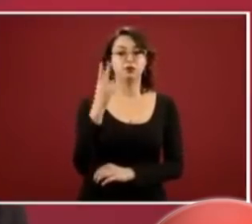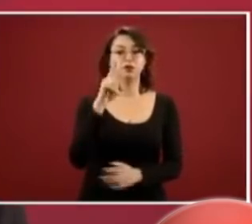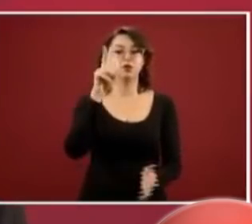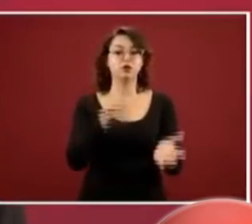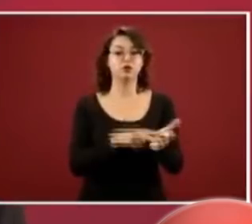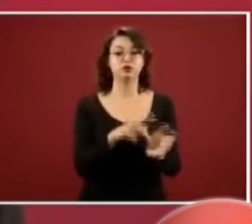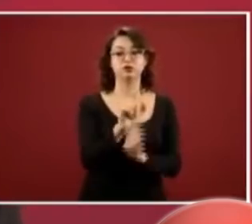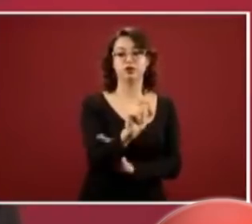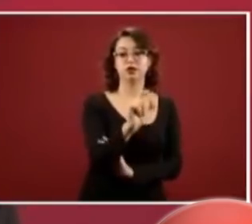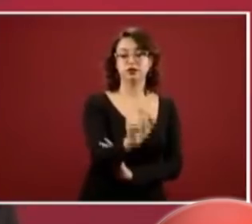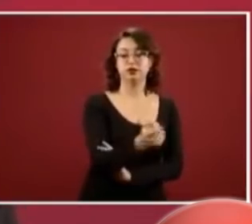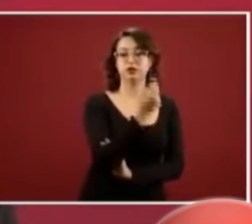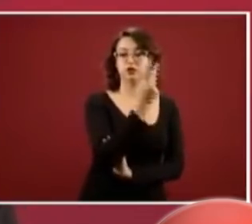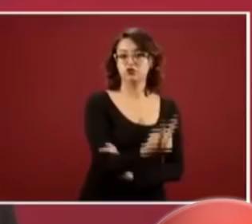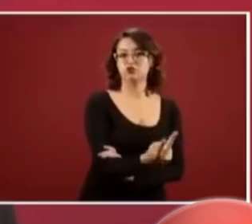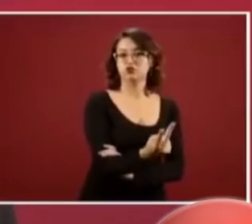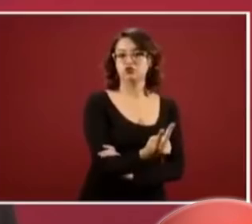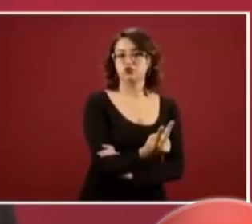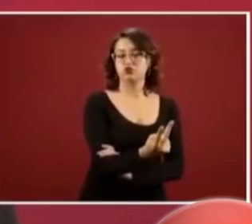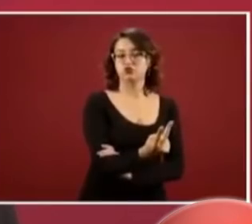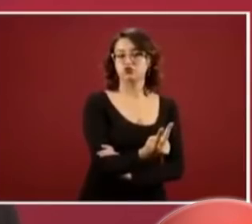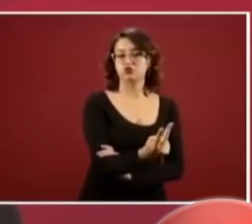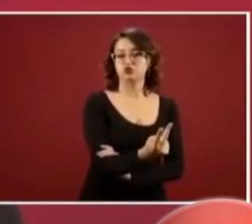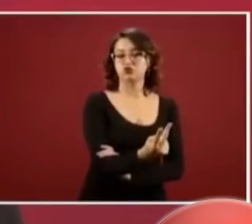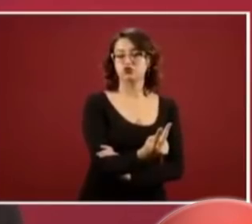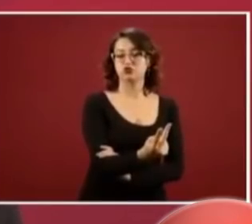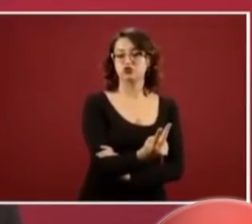del 2022.